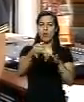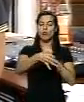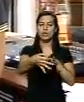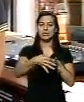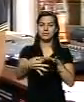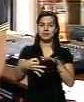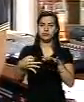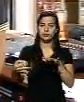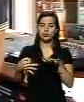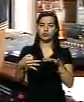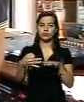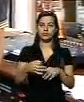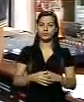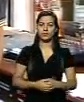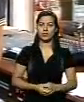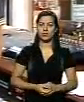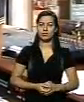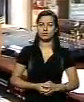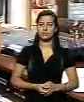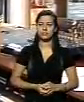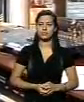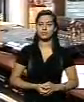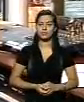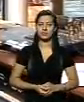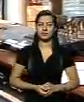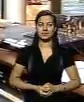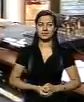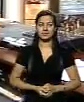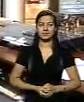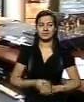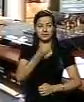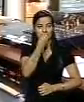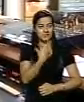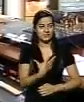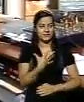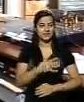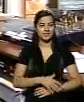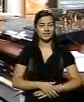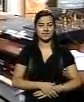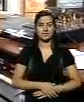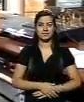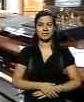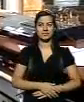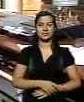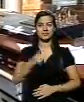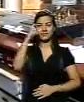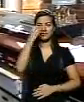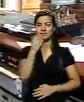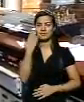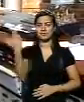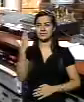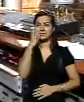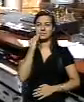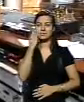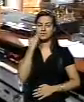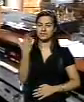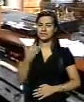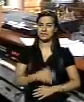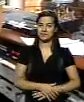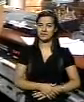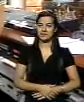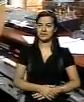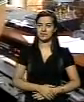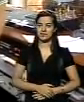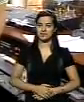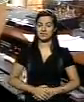municipio Jauregui, Blanca. ¡Qué bueno! E. Arle, ¿qué te parece esta experiencia? Claro, una experiencia